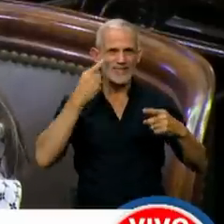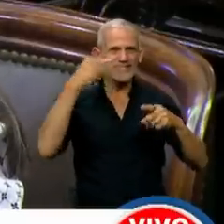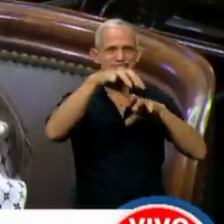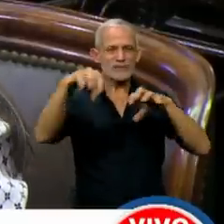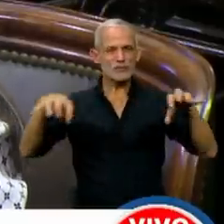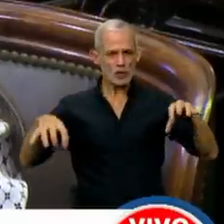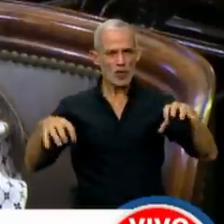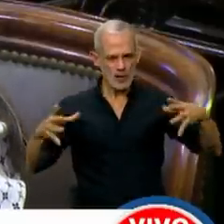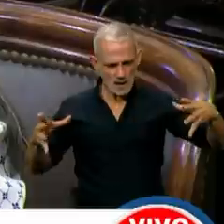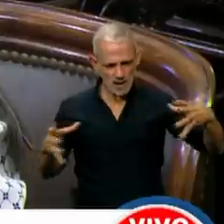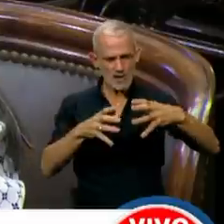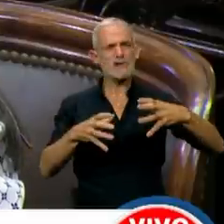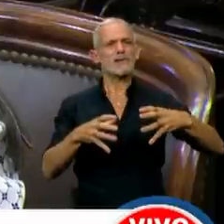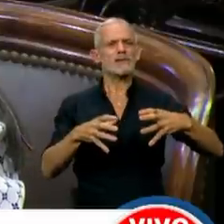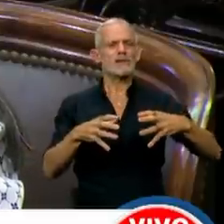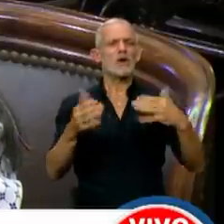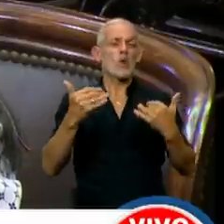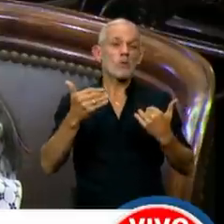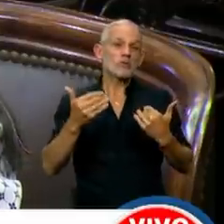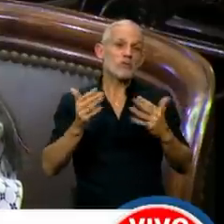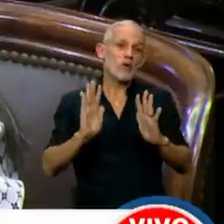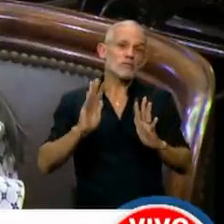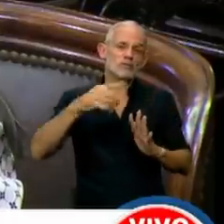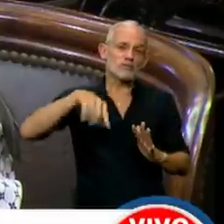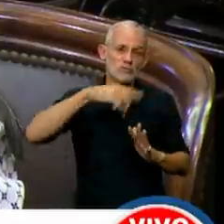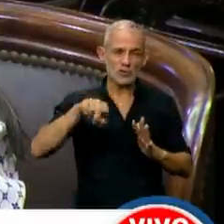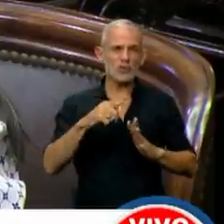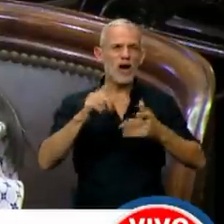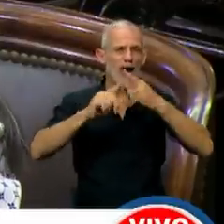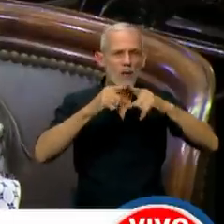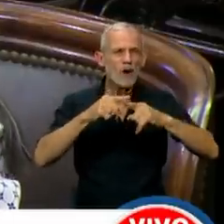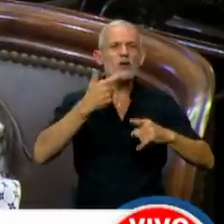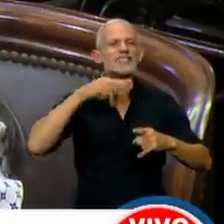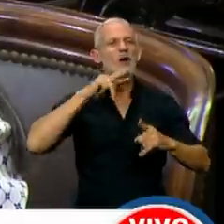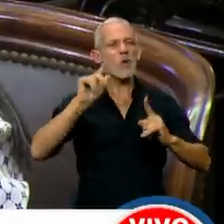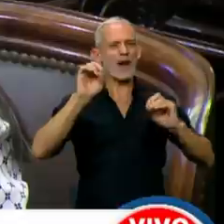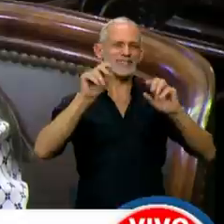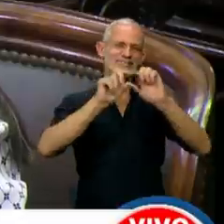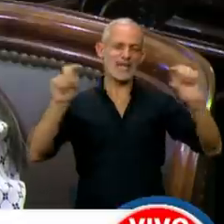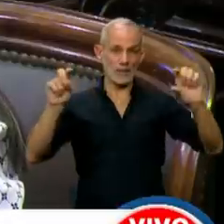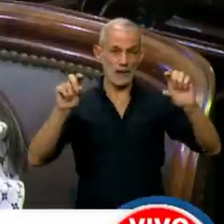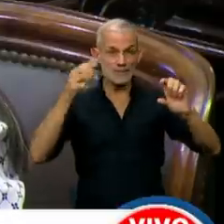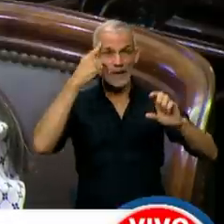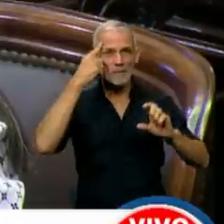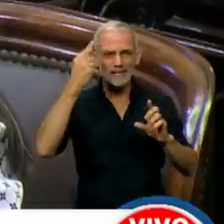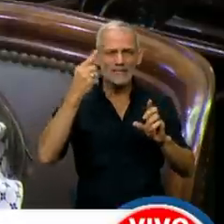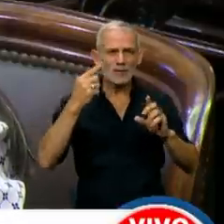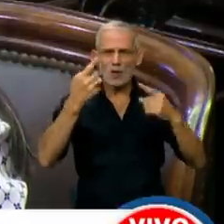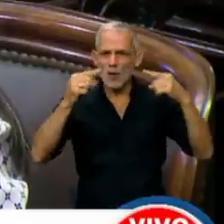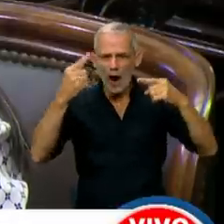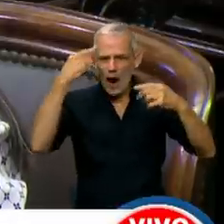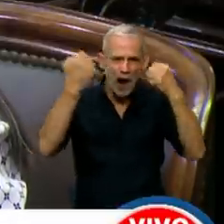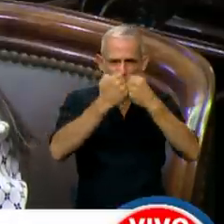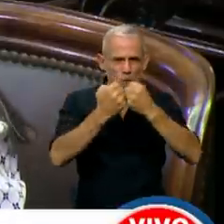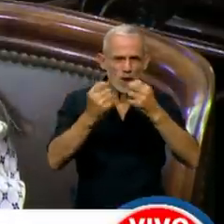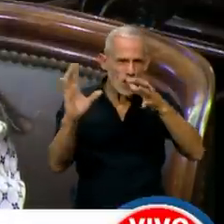fuimos capaces de elaborar el acuerdo sanjuán pensando en puntos de encuentro de